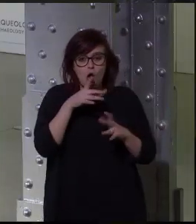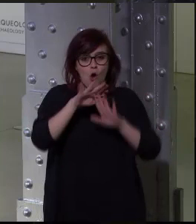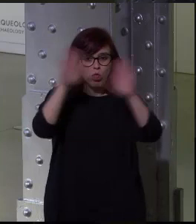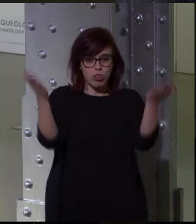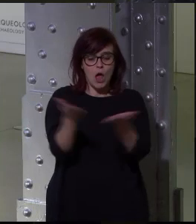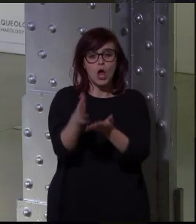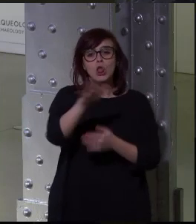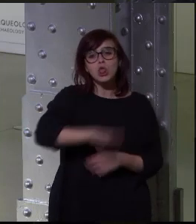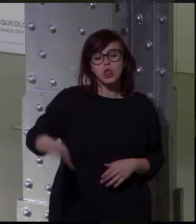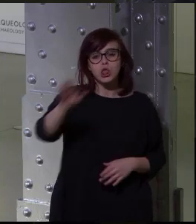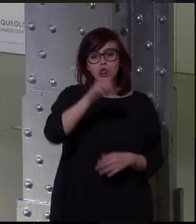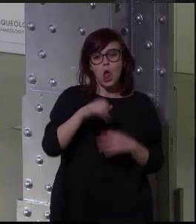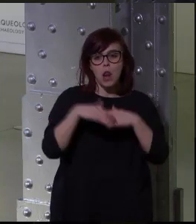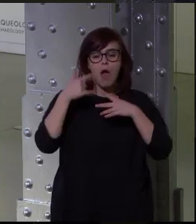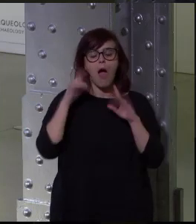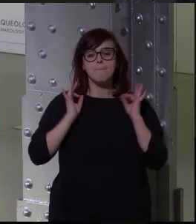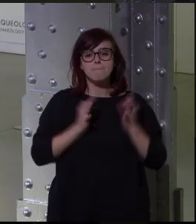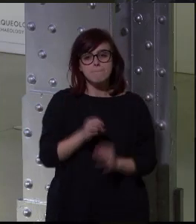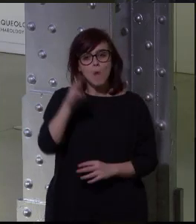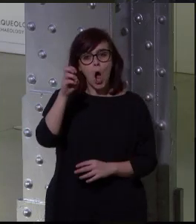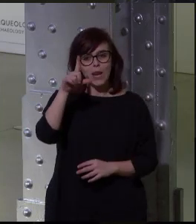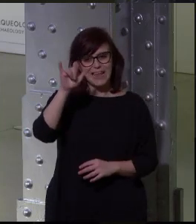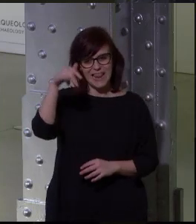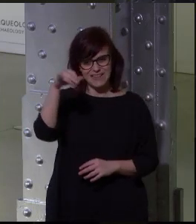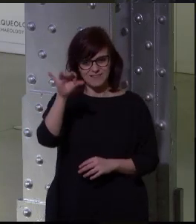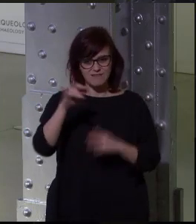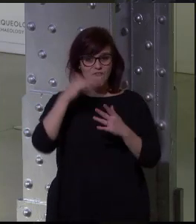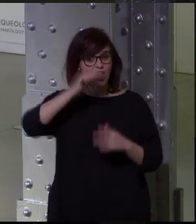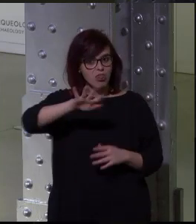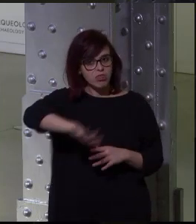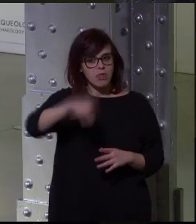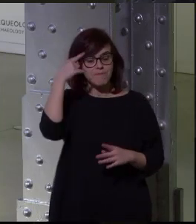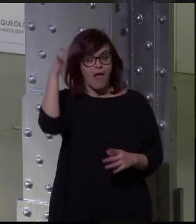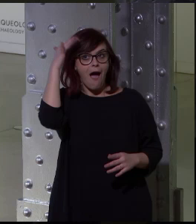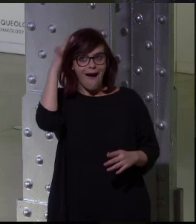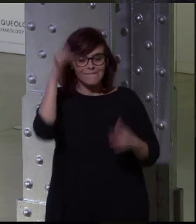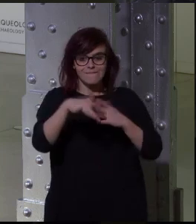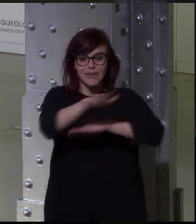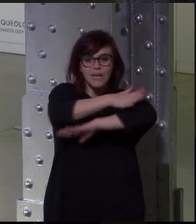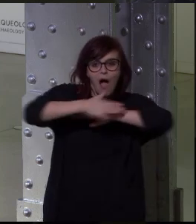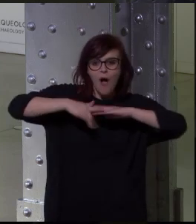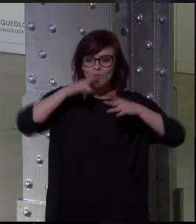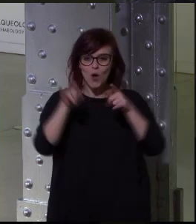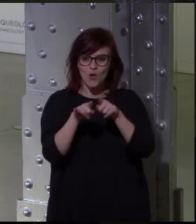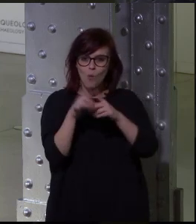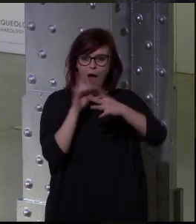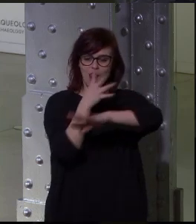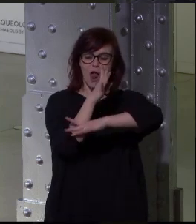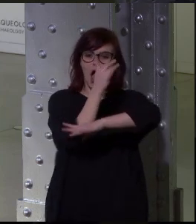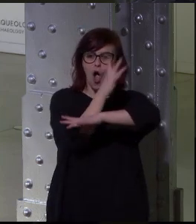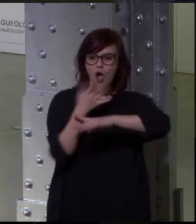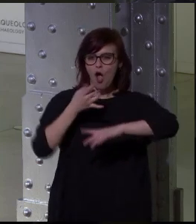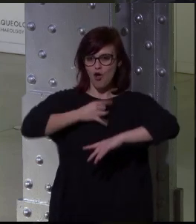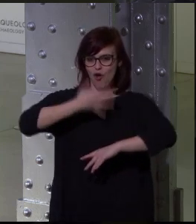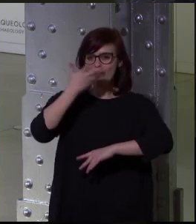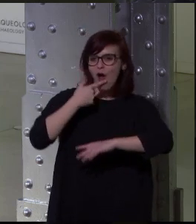la Polinesia francesa, pues es llegar y ya vas soñando con unos maravillosos arrecifes de coral